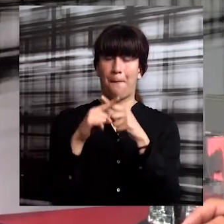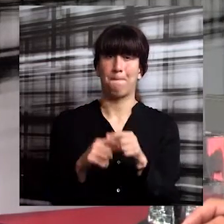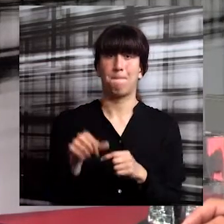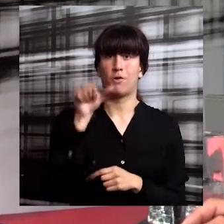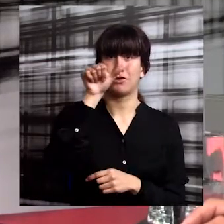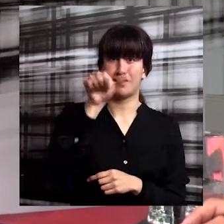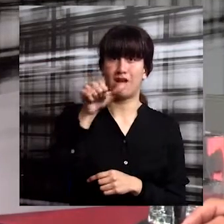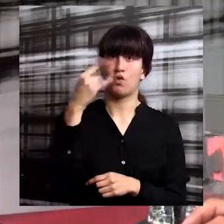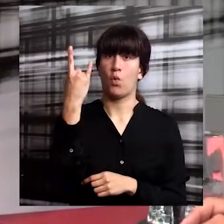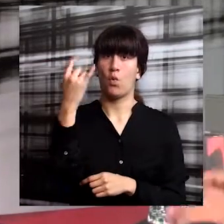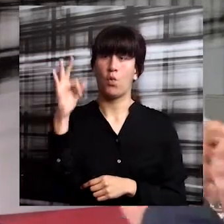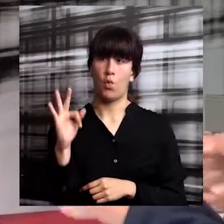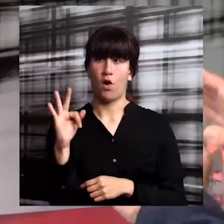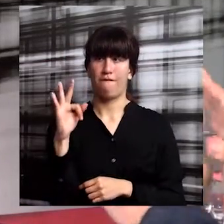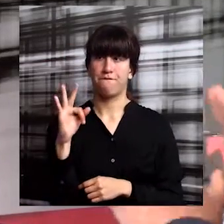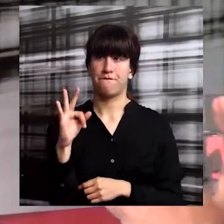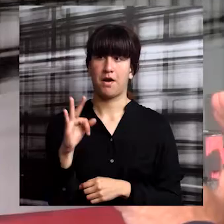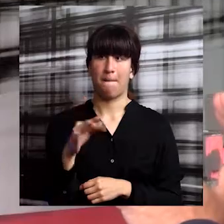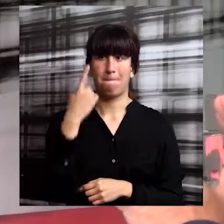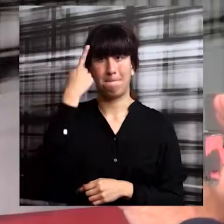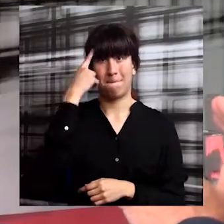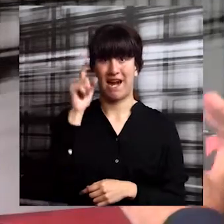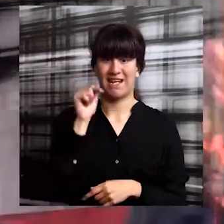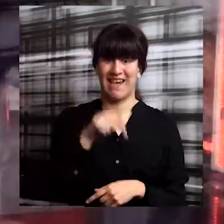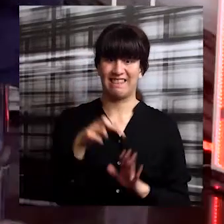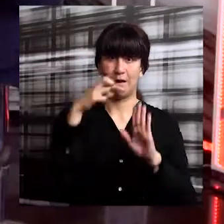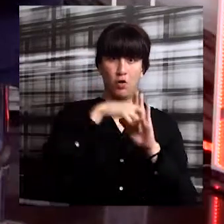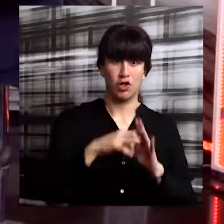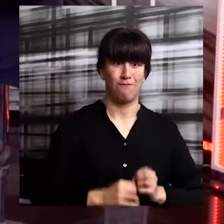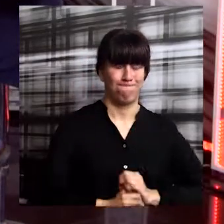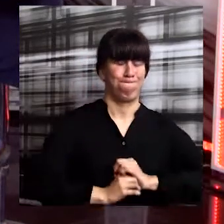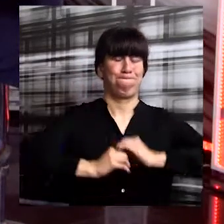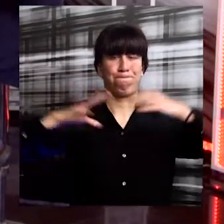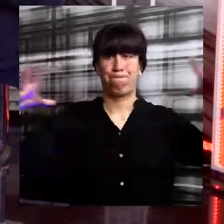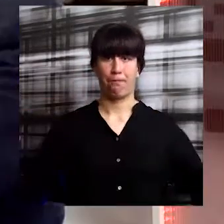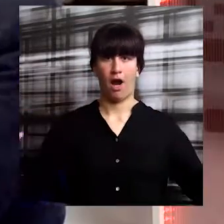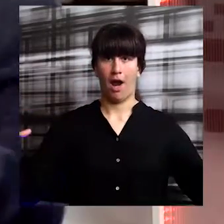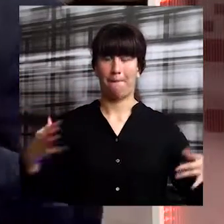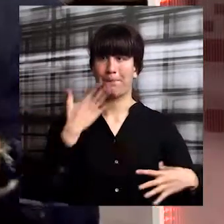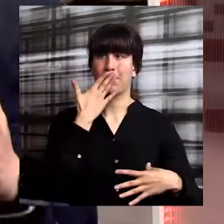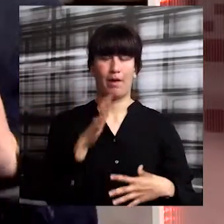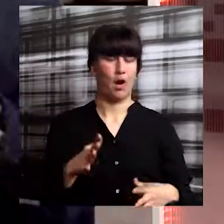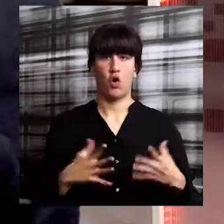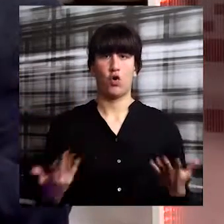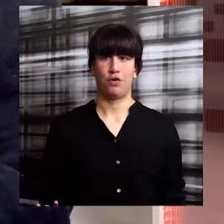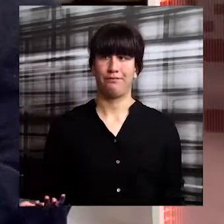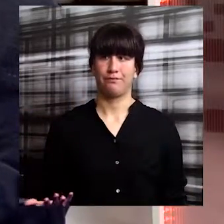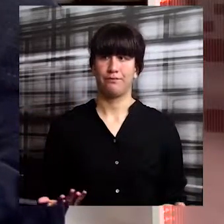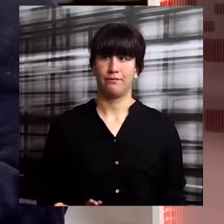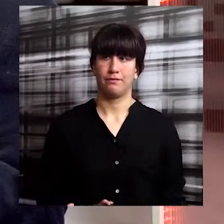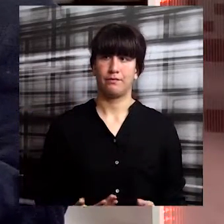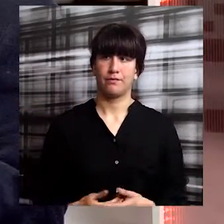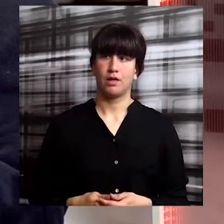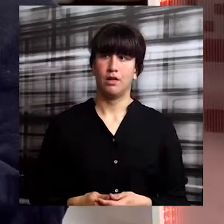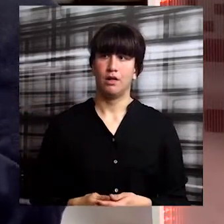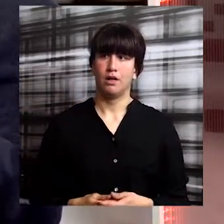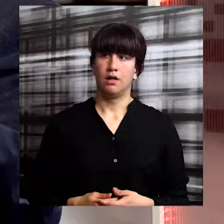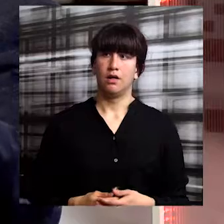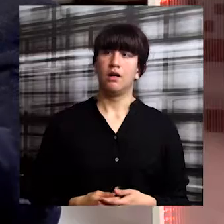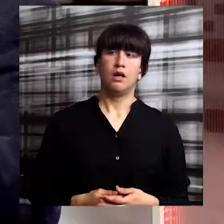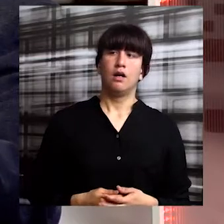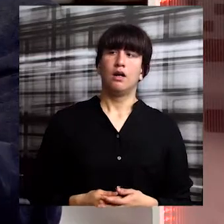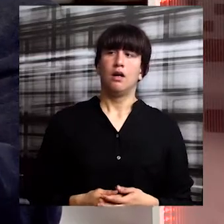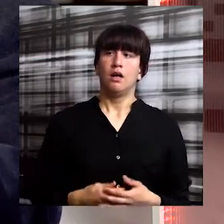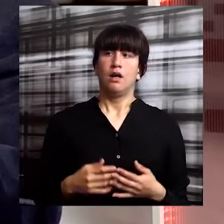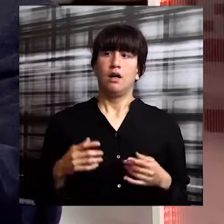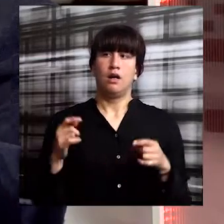que este proyecto flote. O sea, mientras tanto, ¿qué hacemos? ¿Qué podemos hacer? Porque todos hablan de recuperar. De hecho, insisto, se ha creado un frente en que aparece